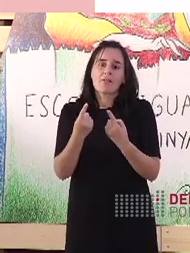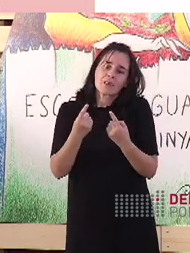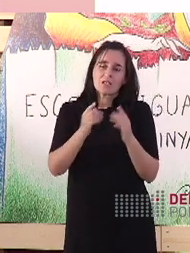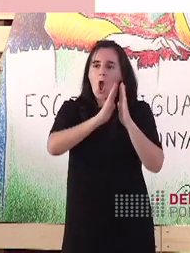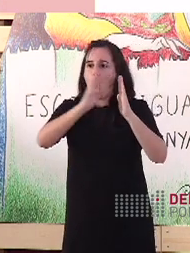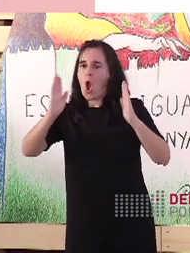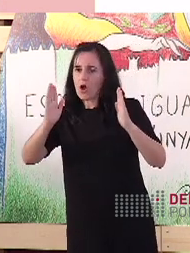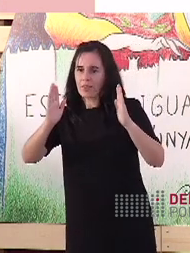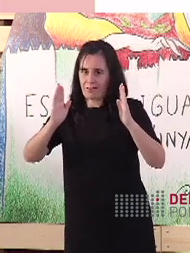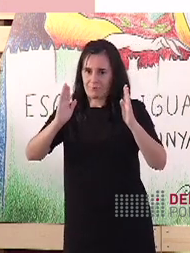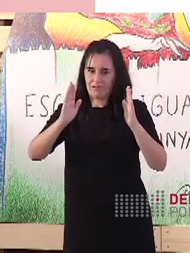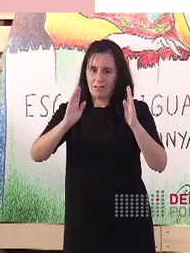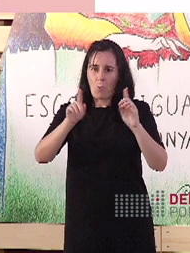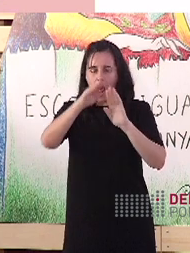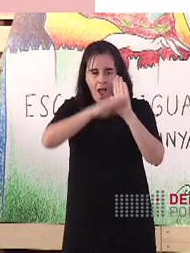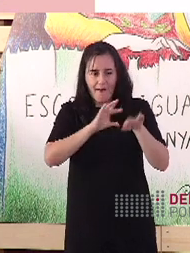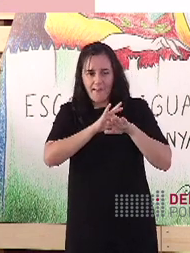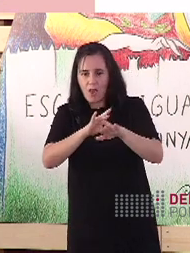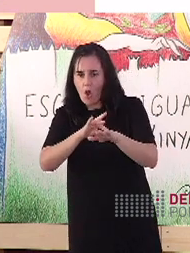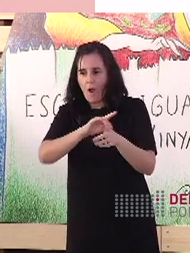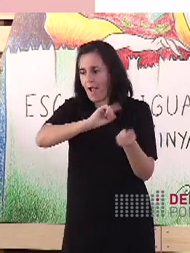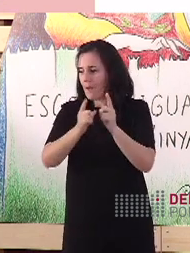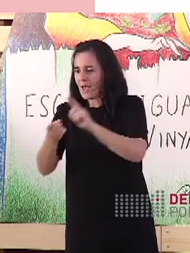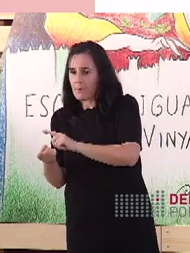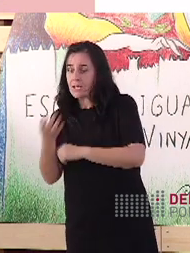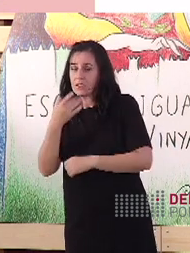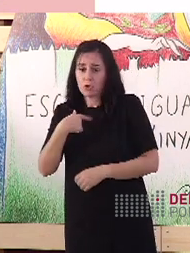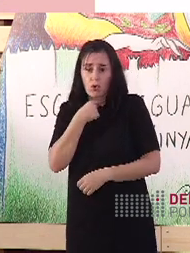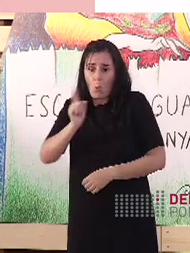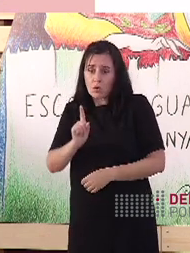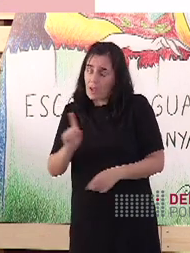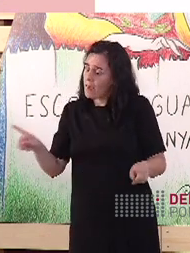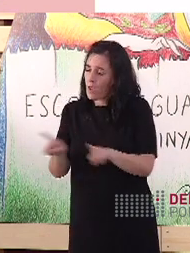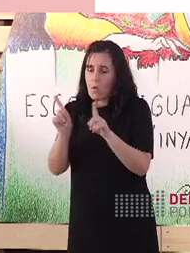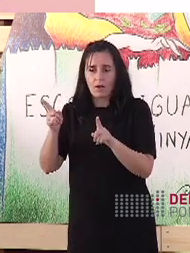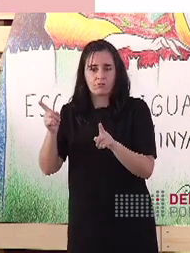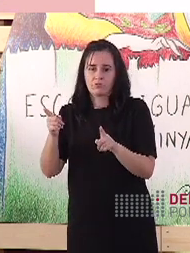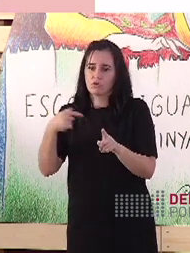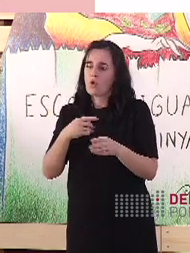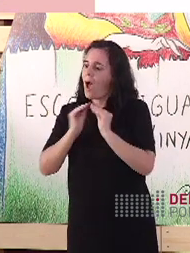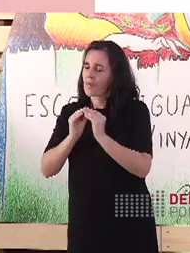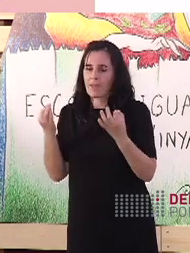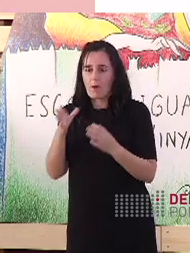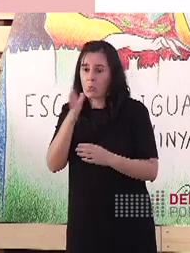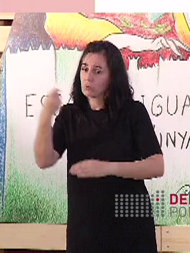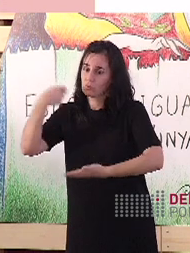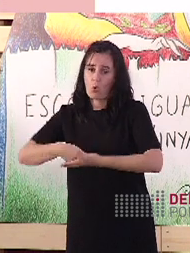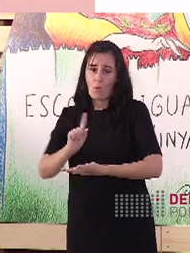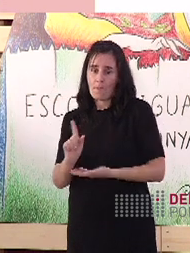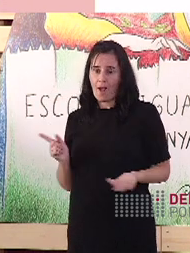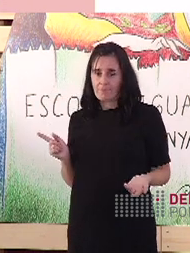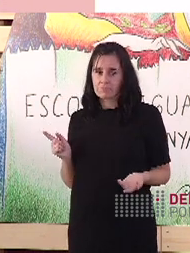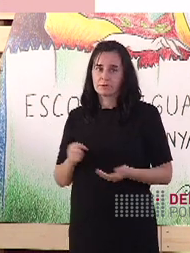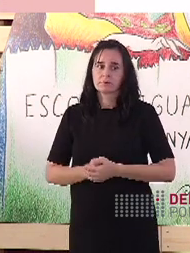a uno mucho más intenso y si no te gustaba, qué mal, o lo hacías o no te pagaban. El tema aquí es, fijaros,